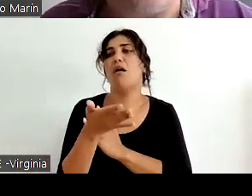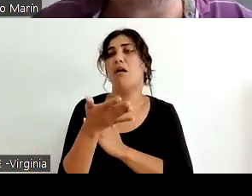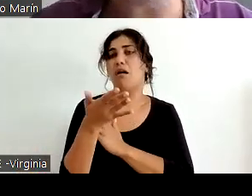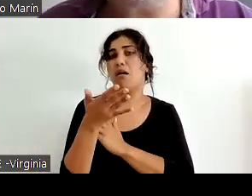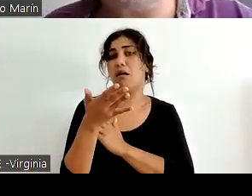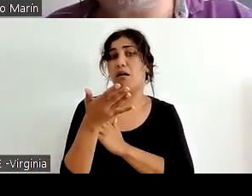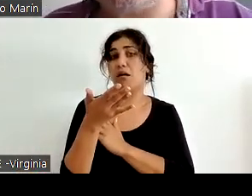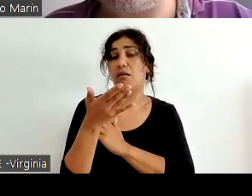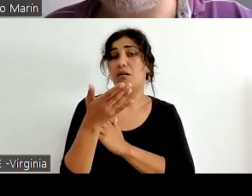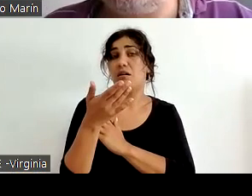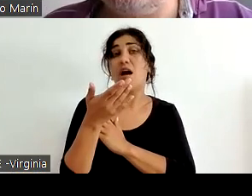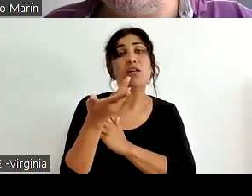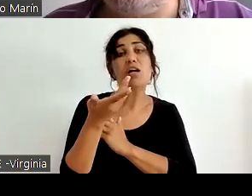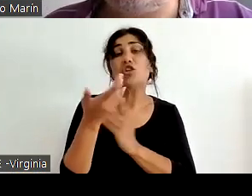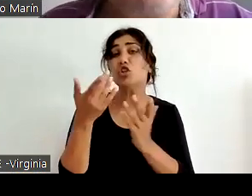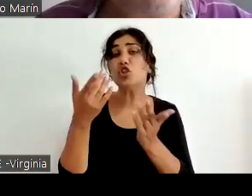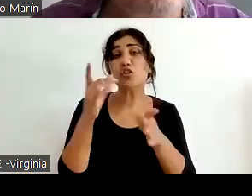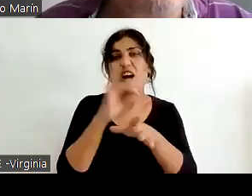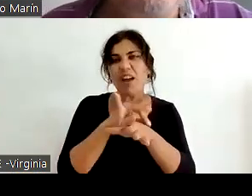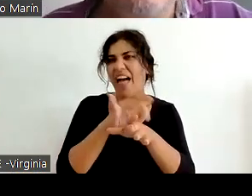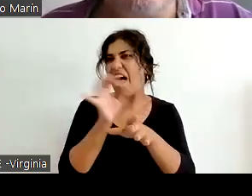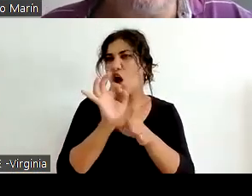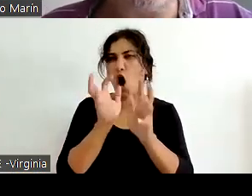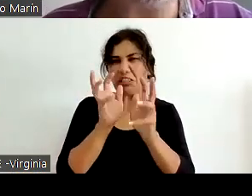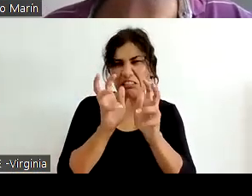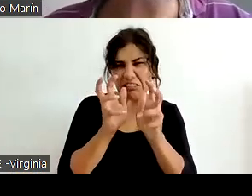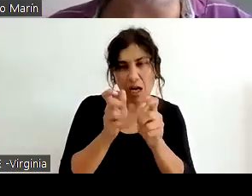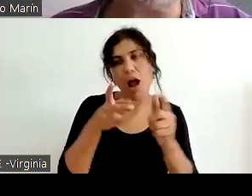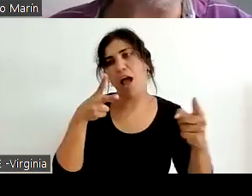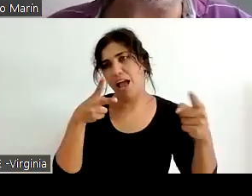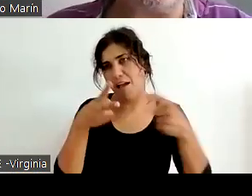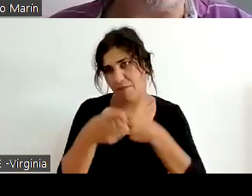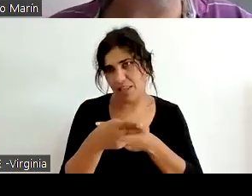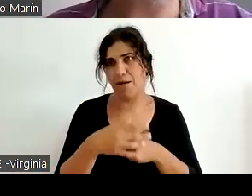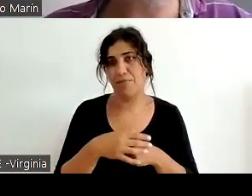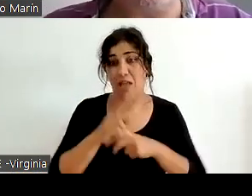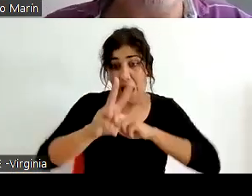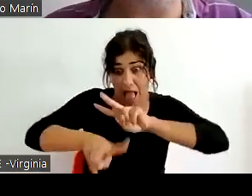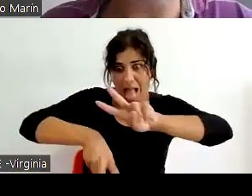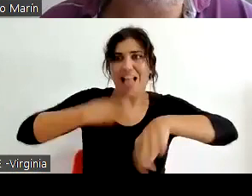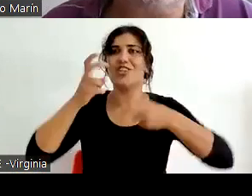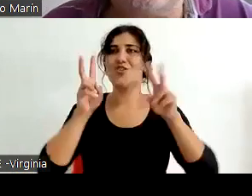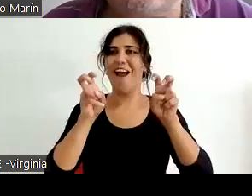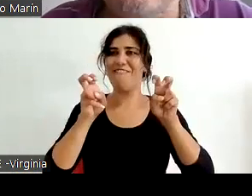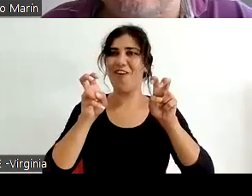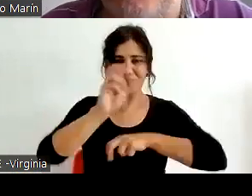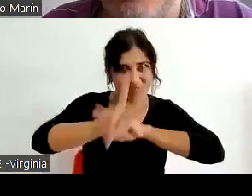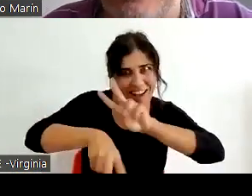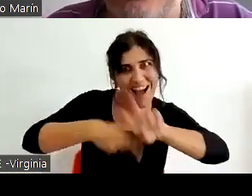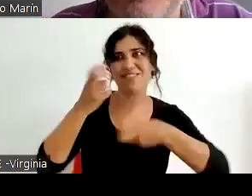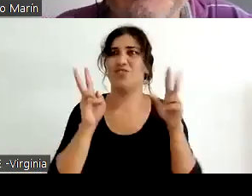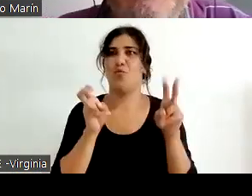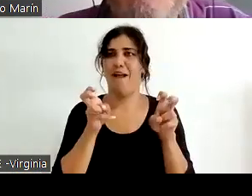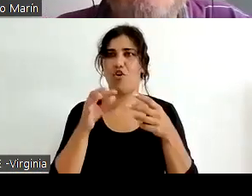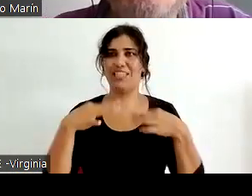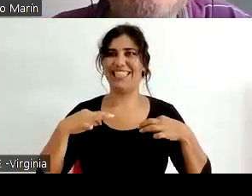la acidosis, toda la oxidación de los tejidos, y por lo tanto regenerando y revitalizando esos